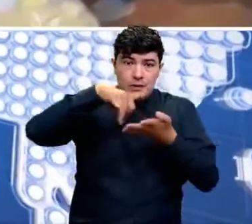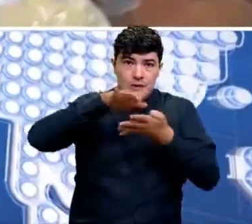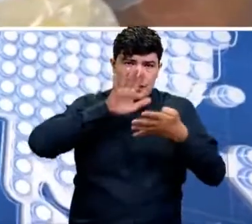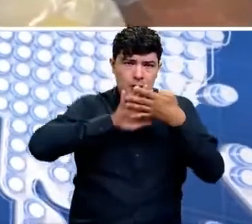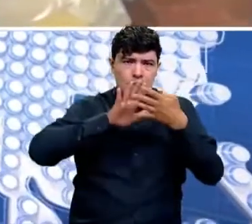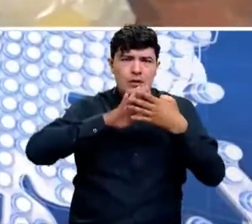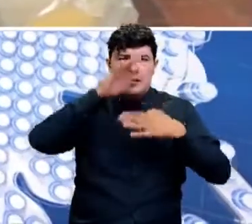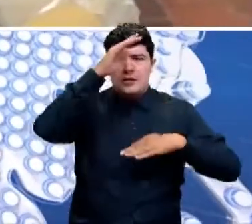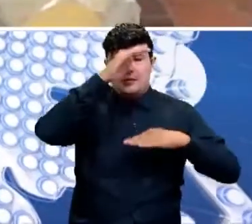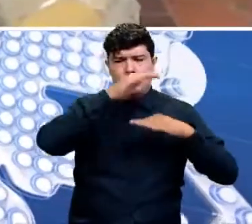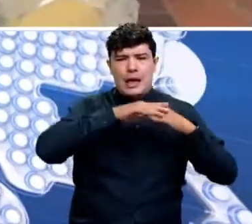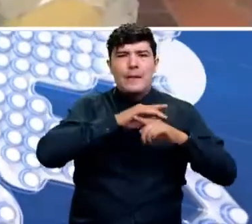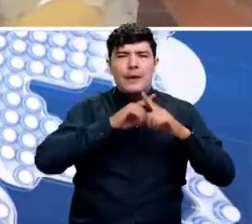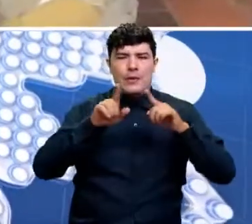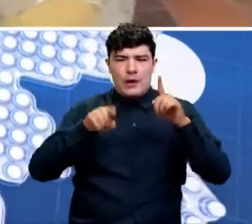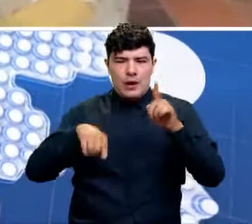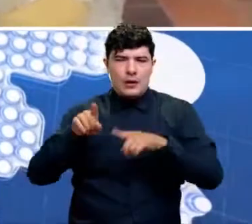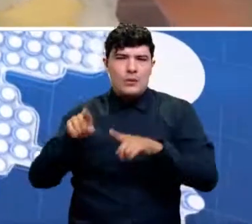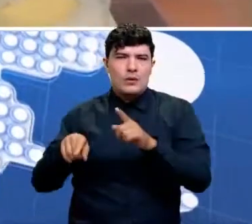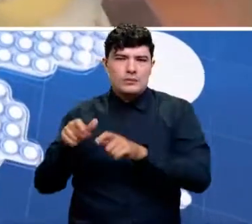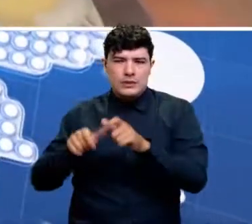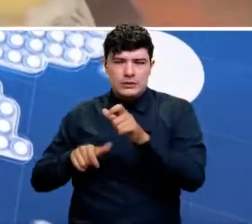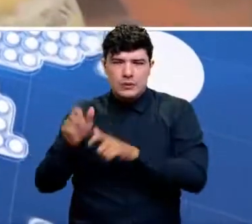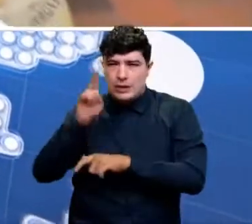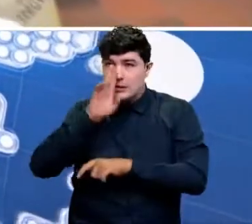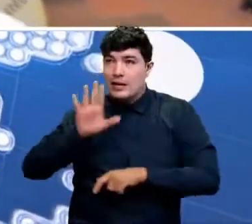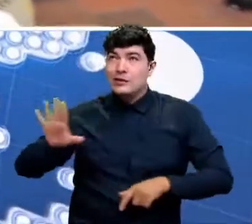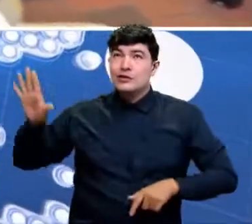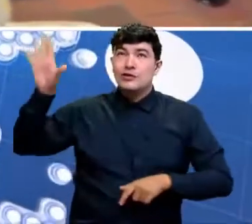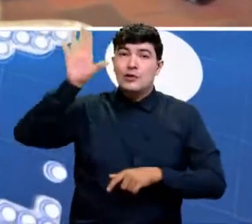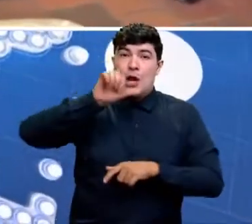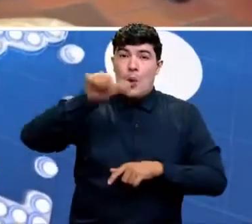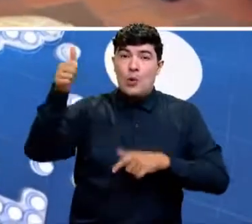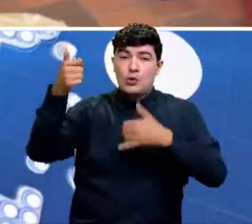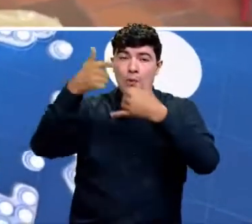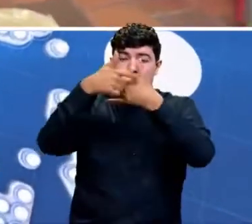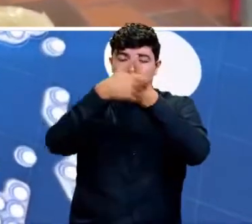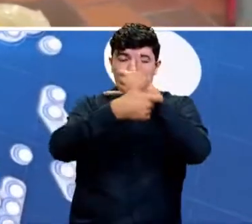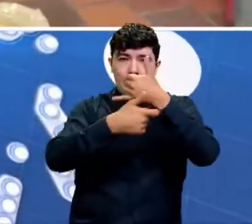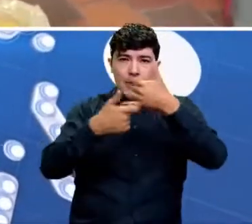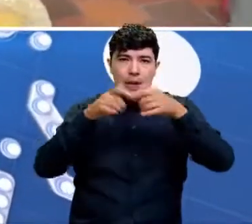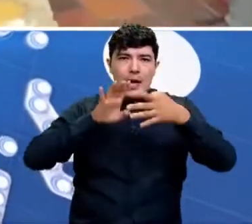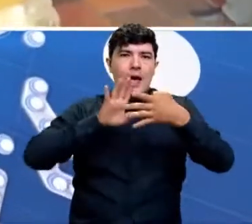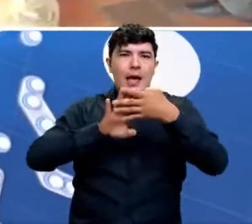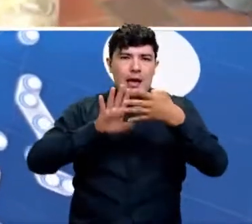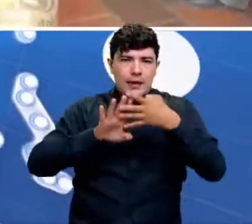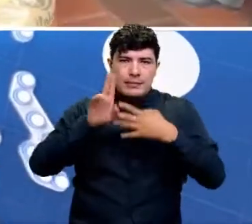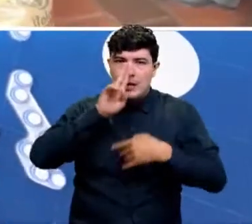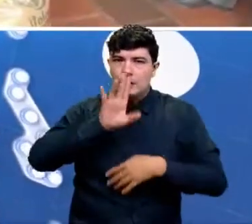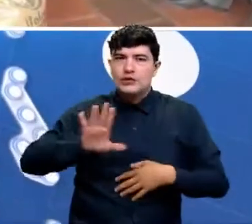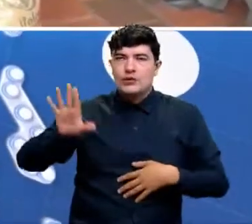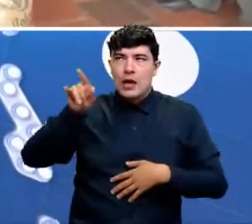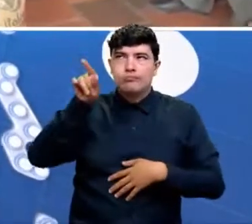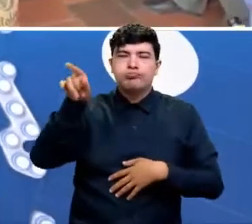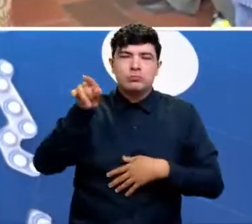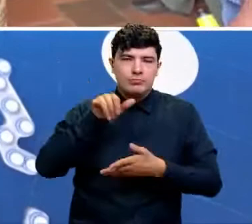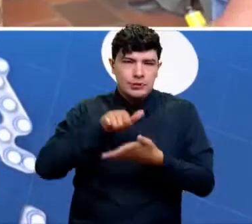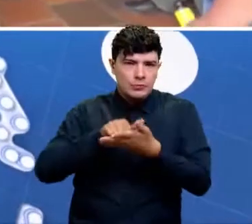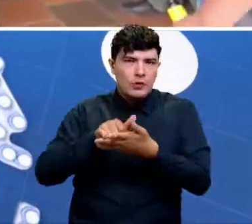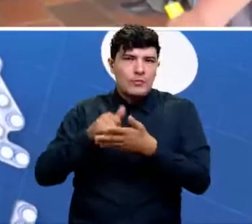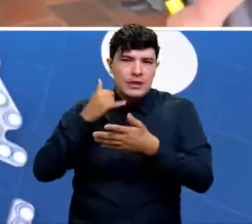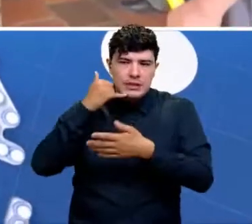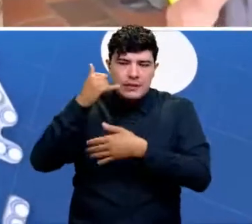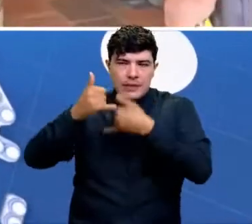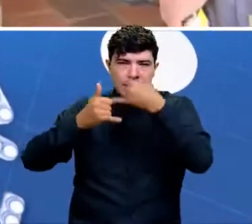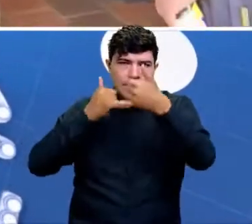siguen generando algunos registros a nivel nacional de otras cárceles del país. Son múltiples modalidades, pero